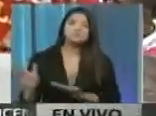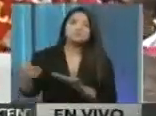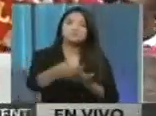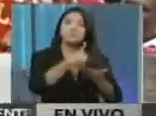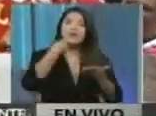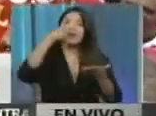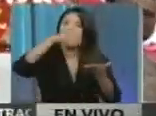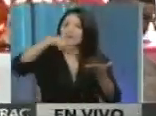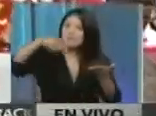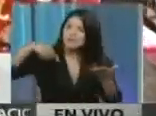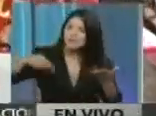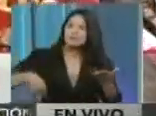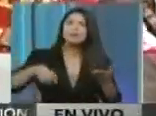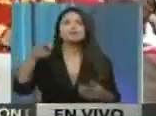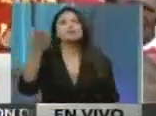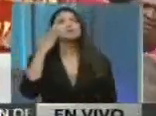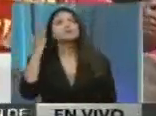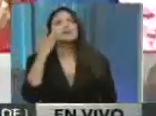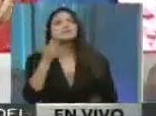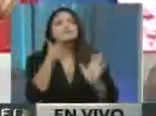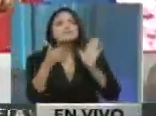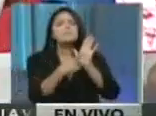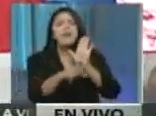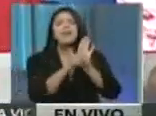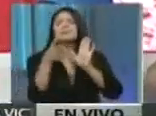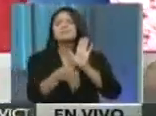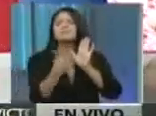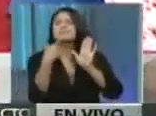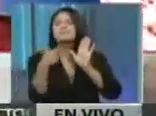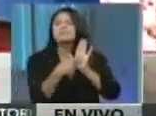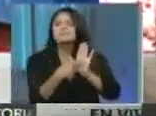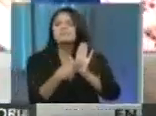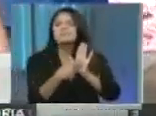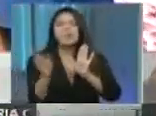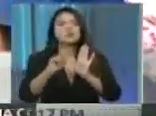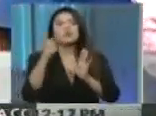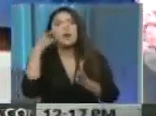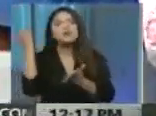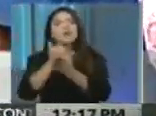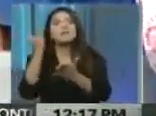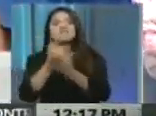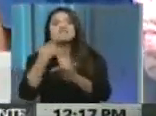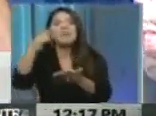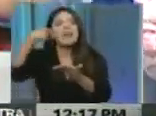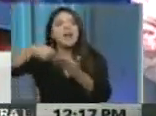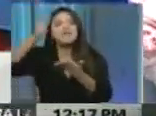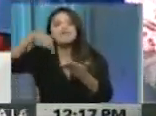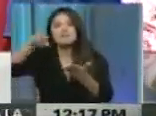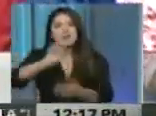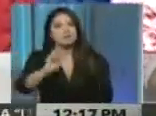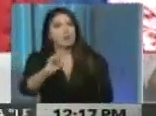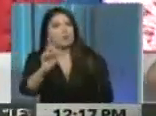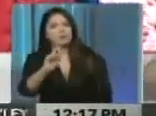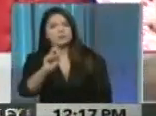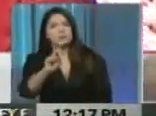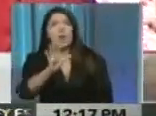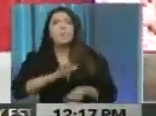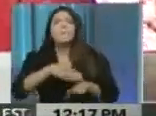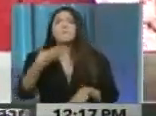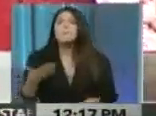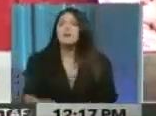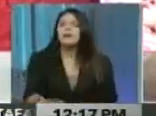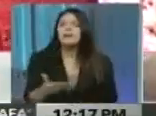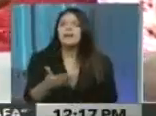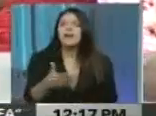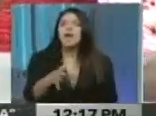firmas. ¿Saben qué decía esa ley? Que no hay que verificar las firmas para que Suma te volviera